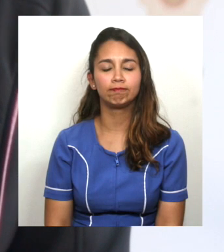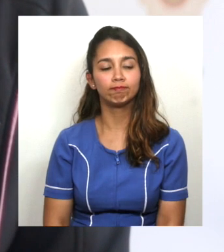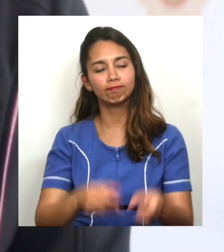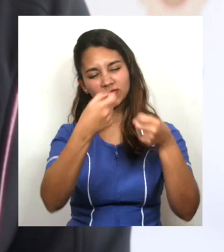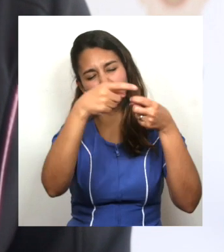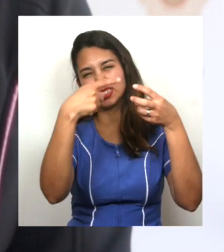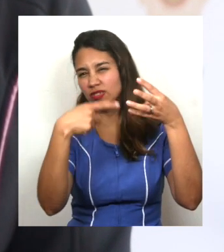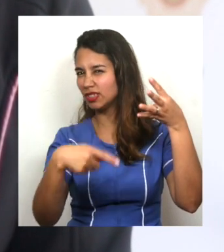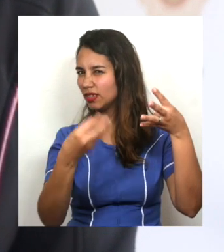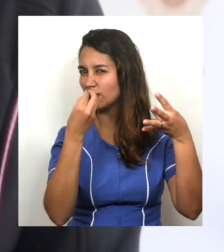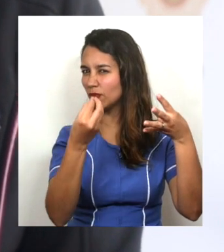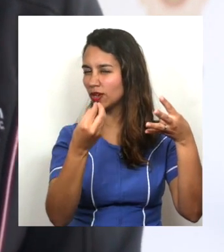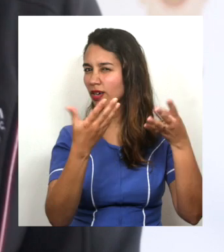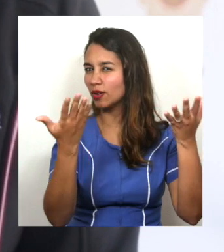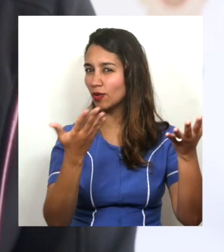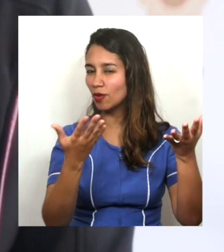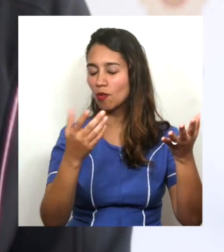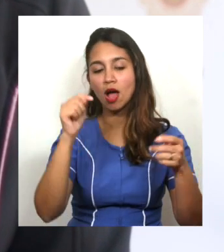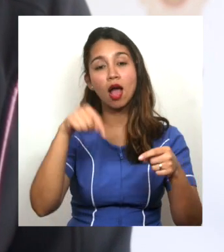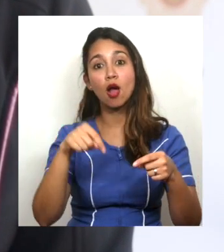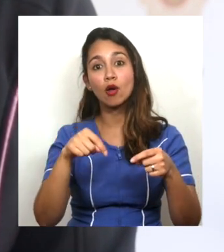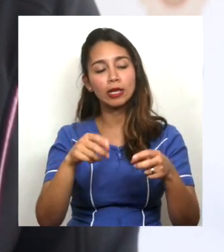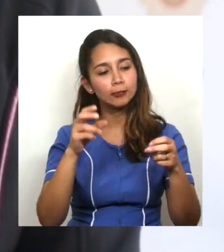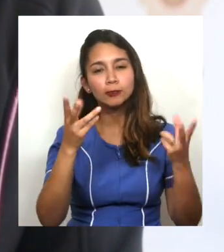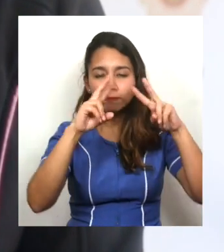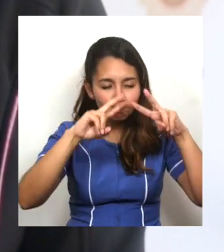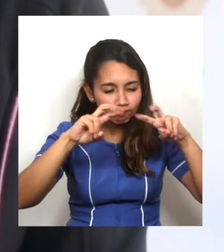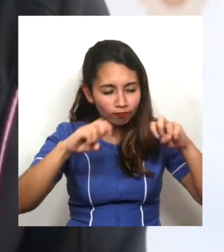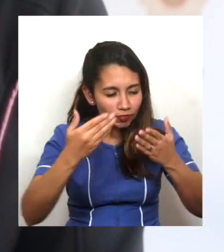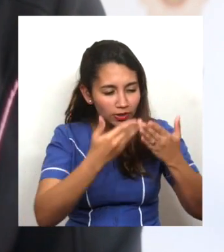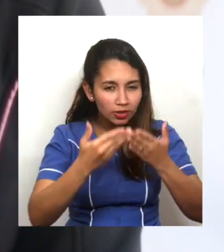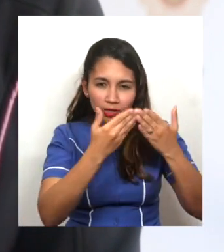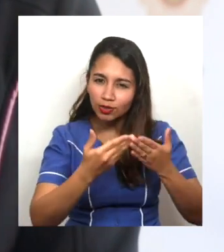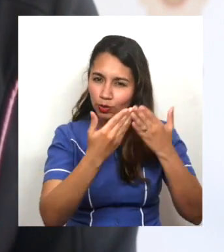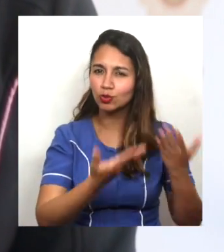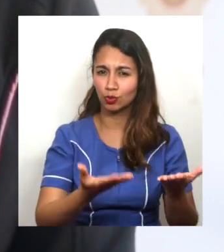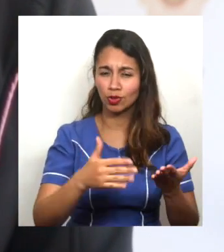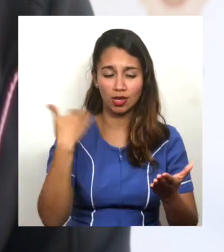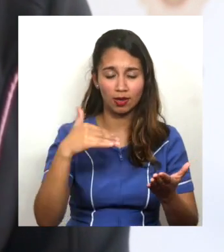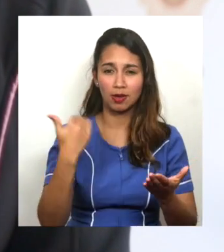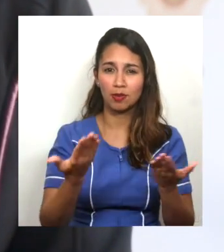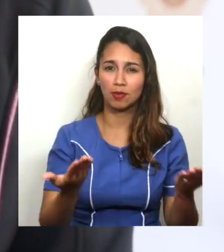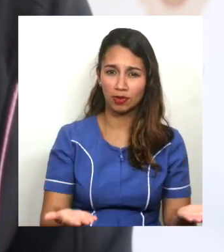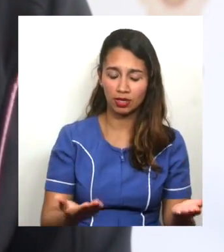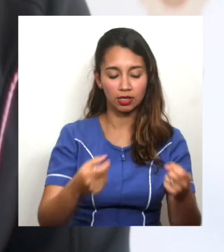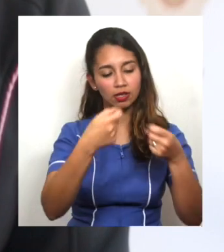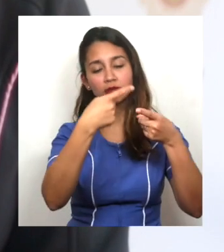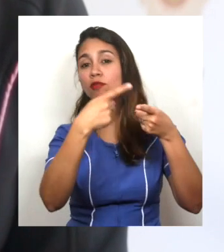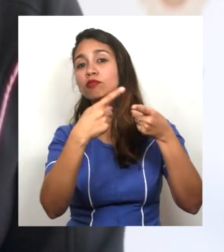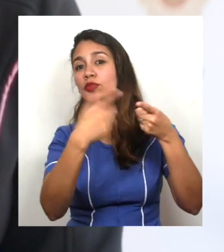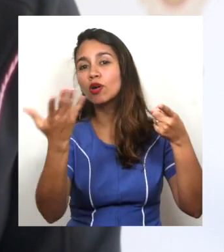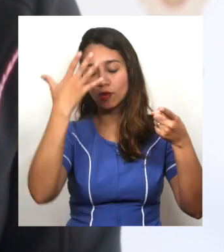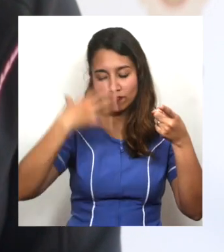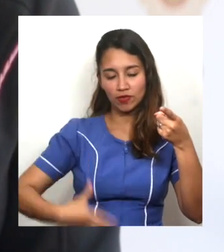Los beneficios de la lactancia materna han sido ampliamente estudiados y la evidencia es contundente al respecto. Se describen beneficios en el